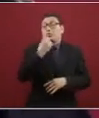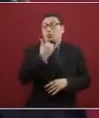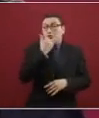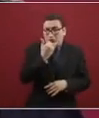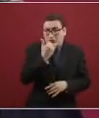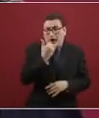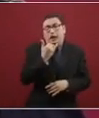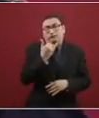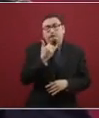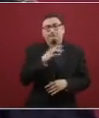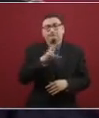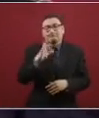reconocer